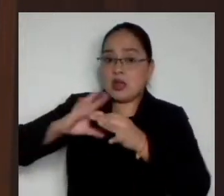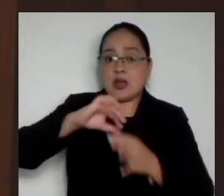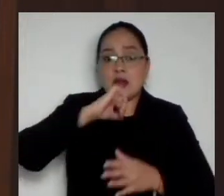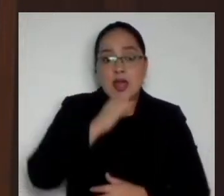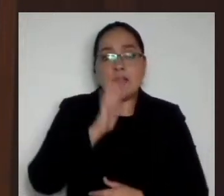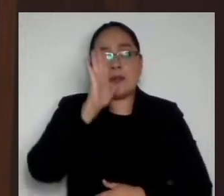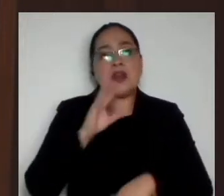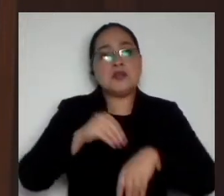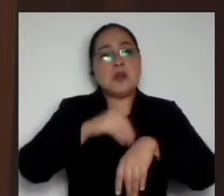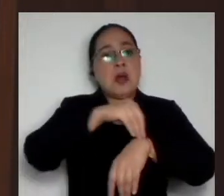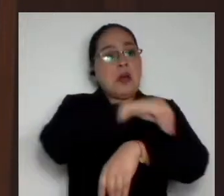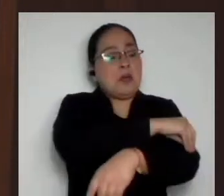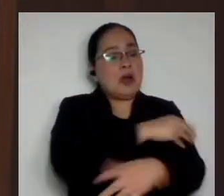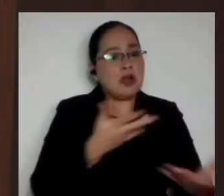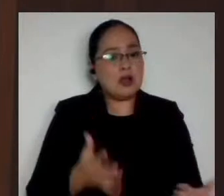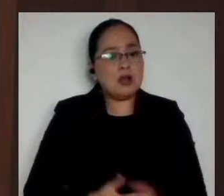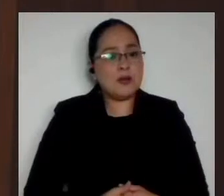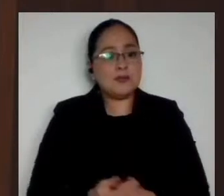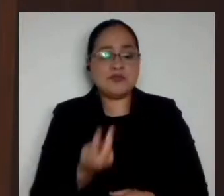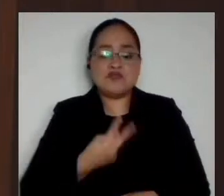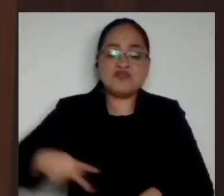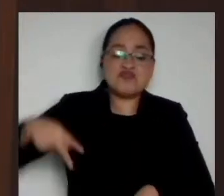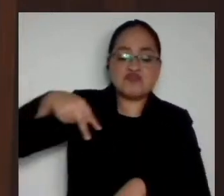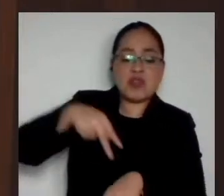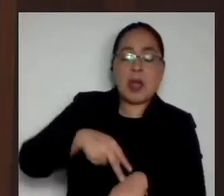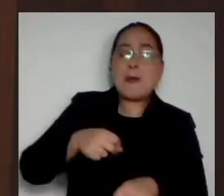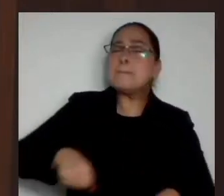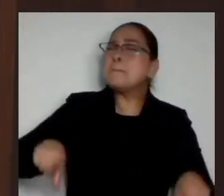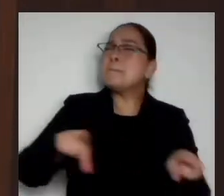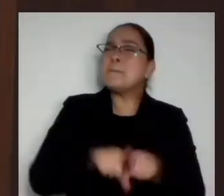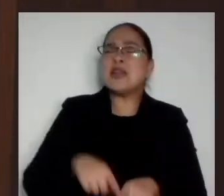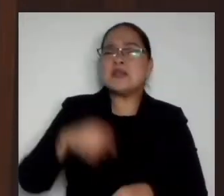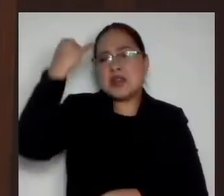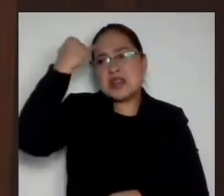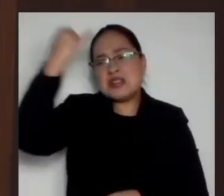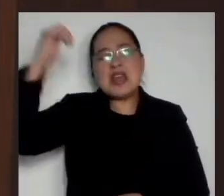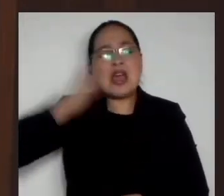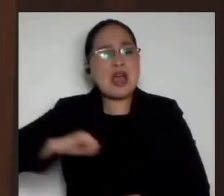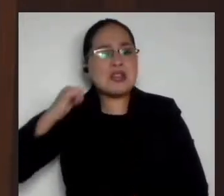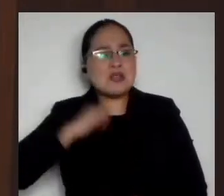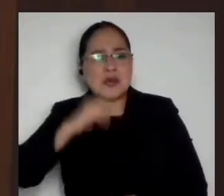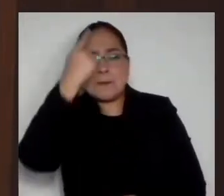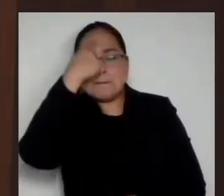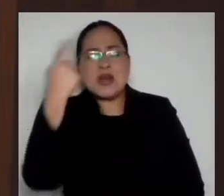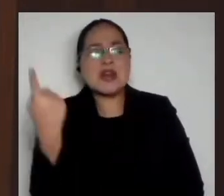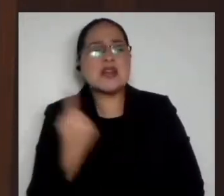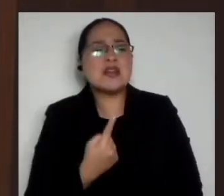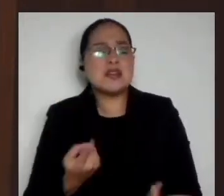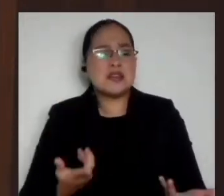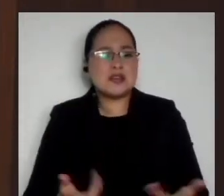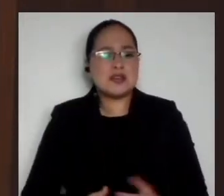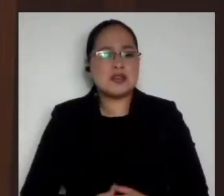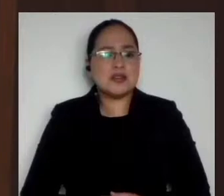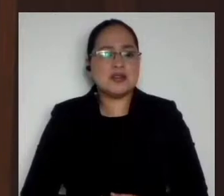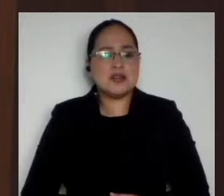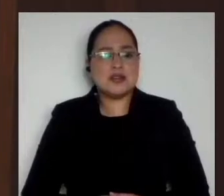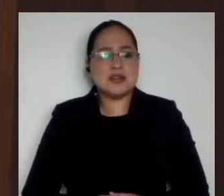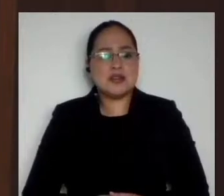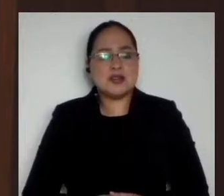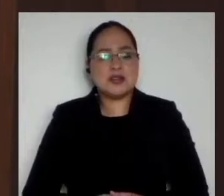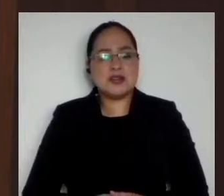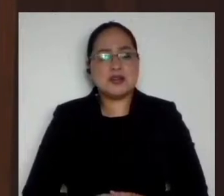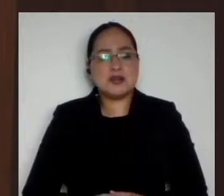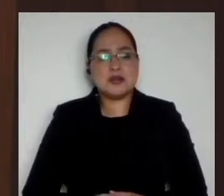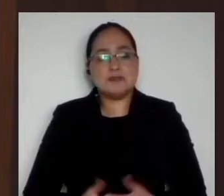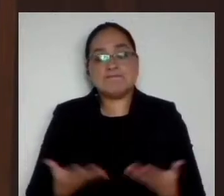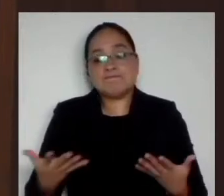subirse a esta tribuna para caer en lo mismo, me parece que estamos perdiendo lastimosamente